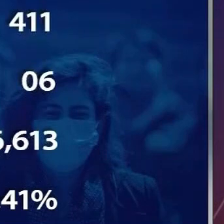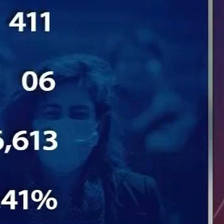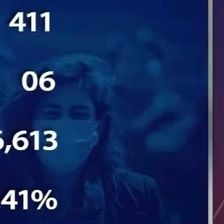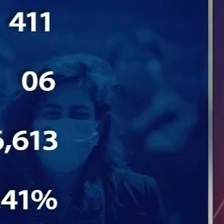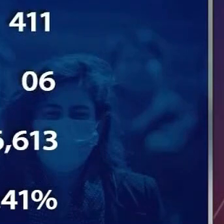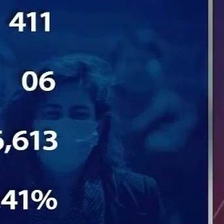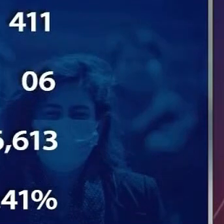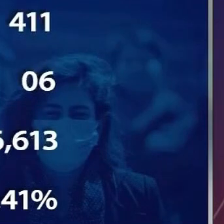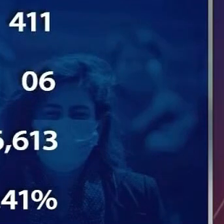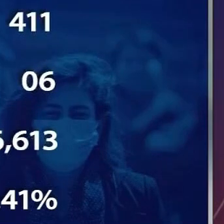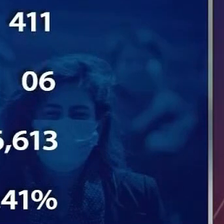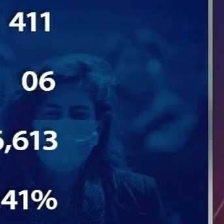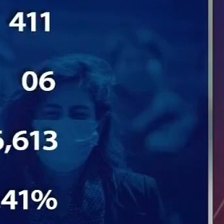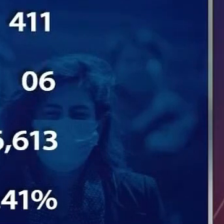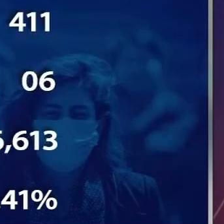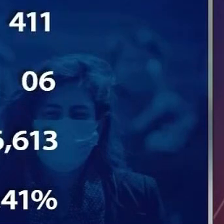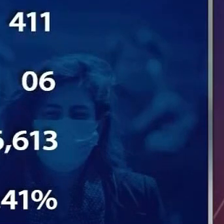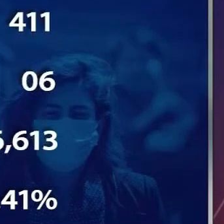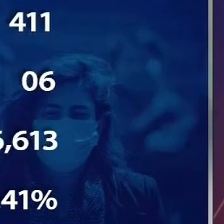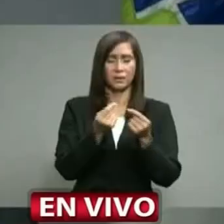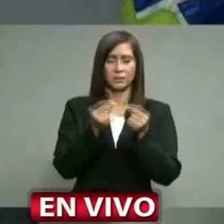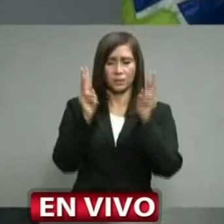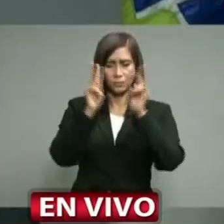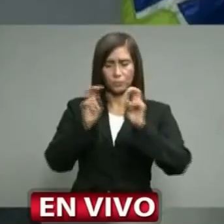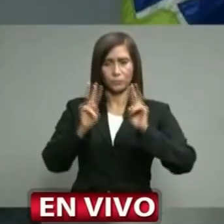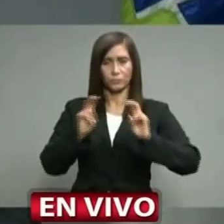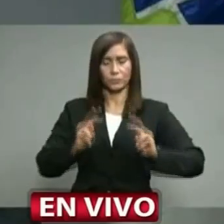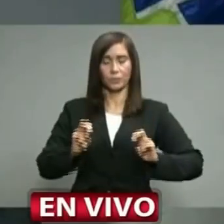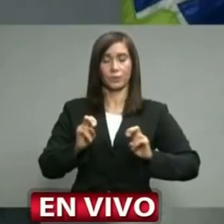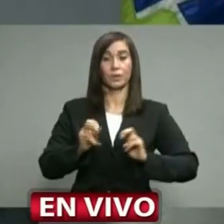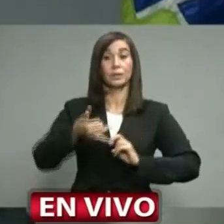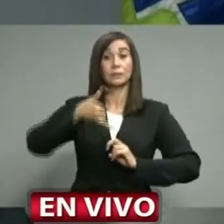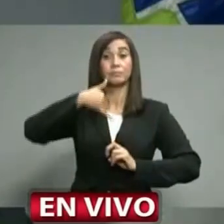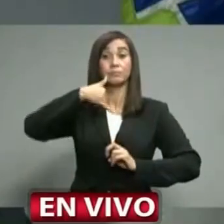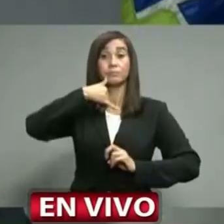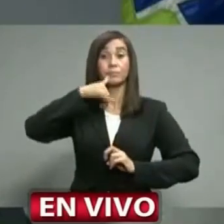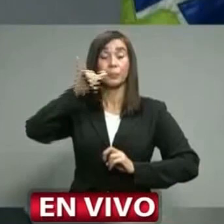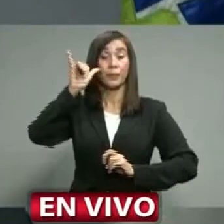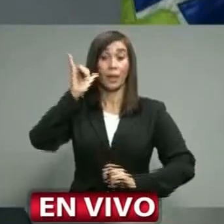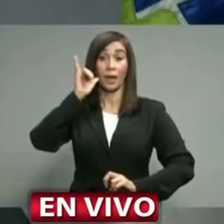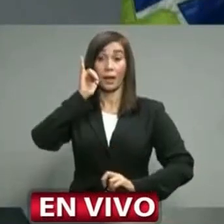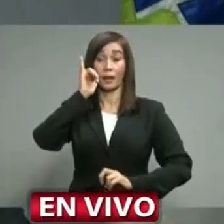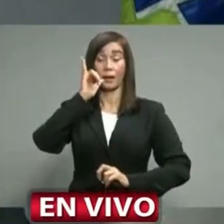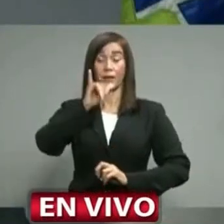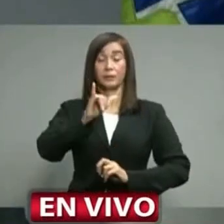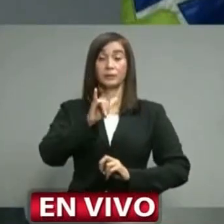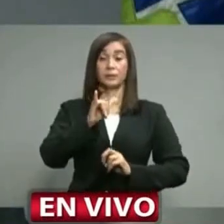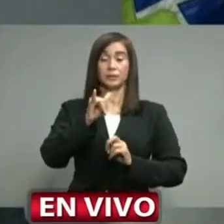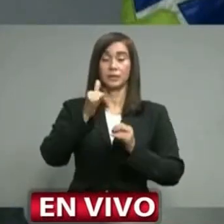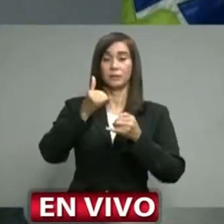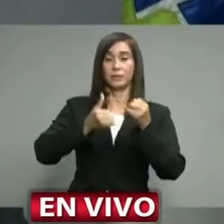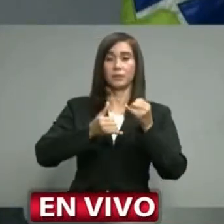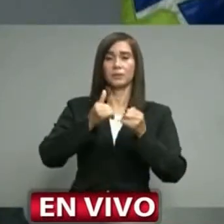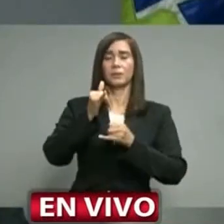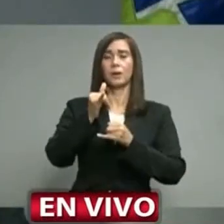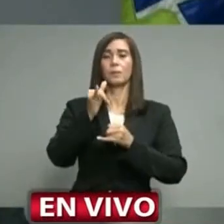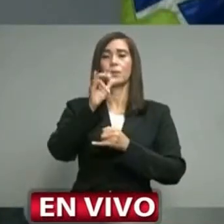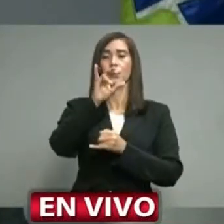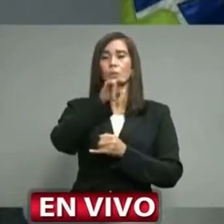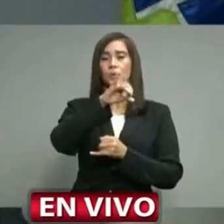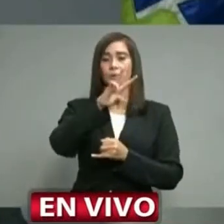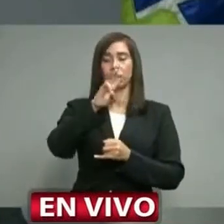enfermedad 6.613 personas. El día de ayer al corte teníamos 630